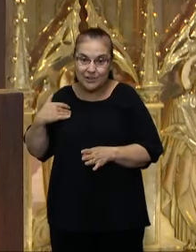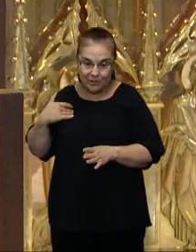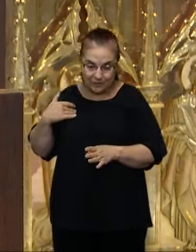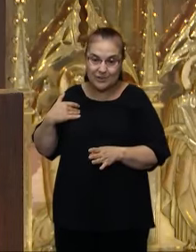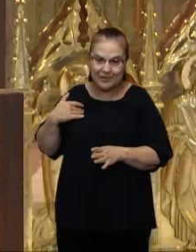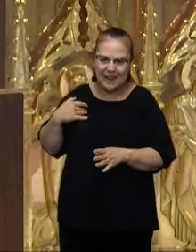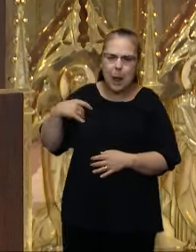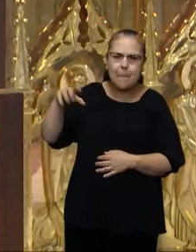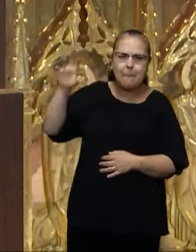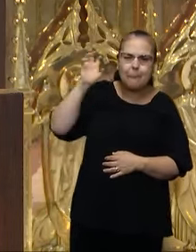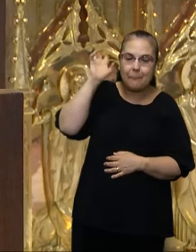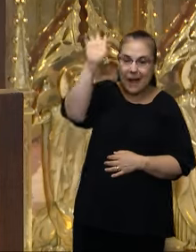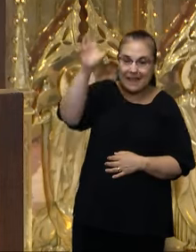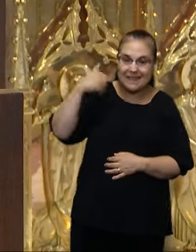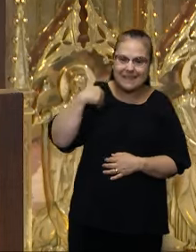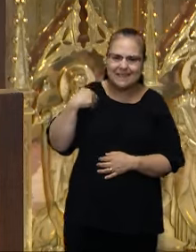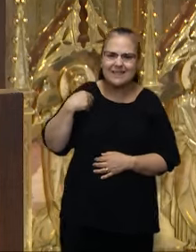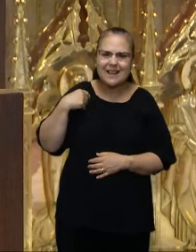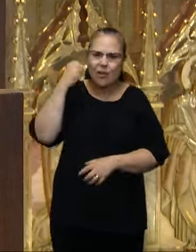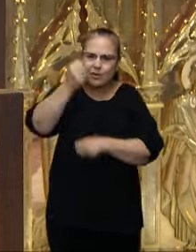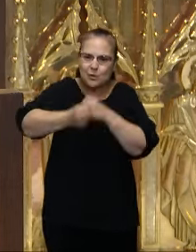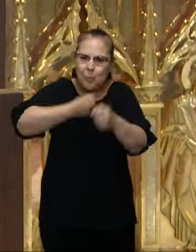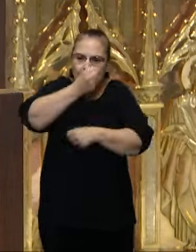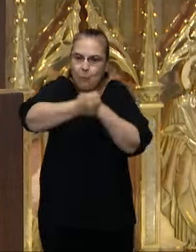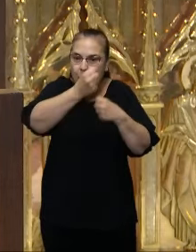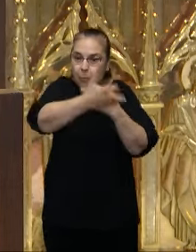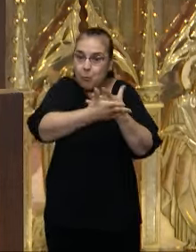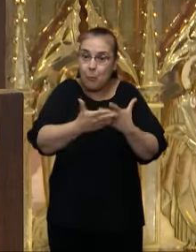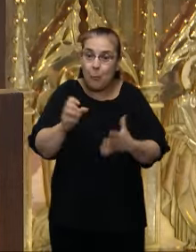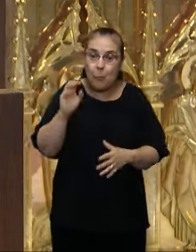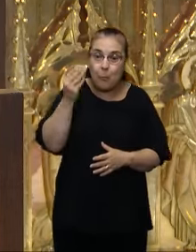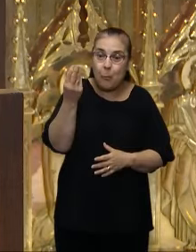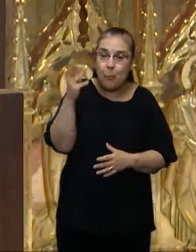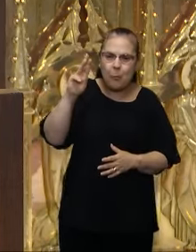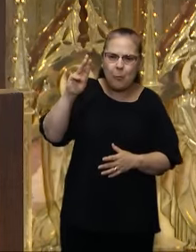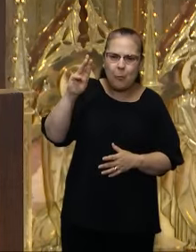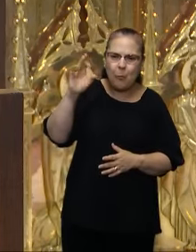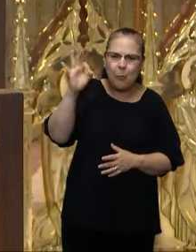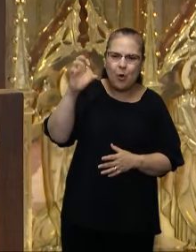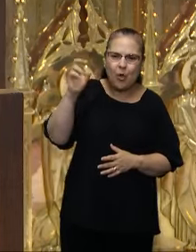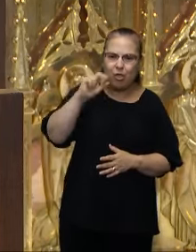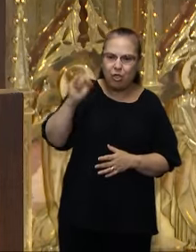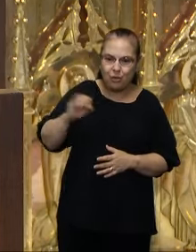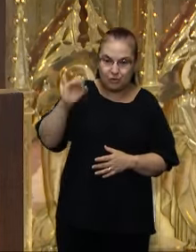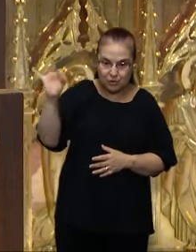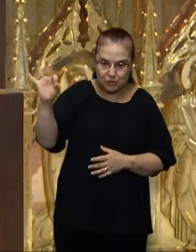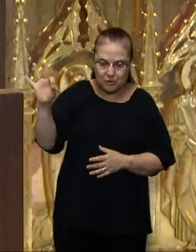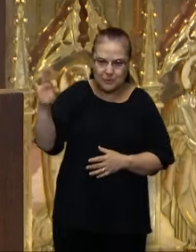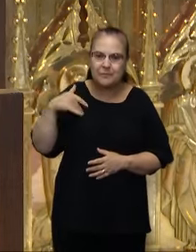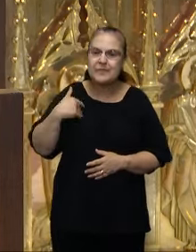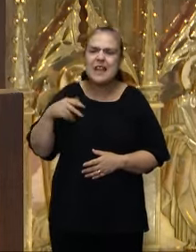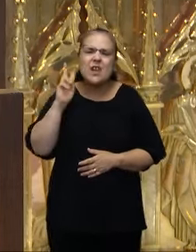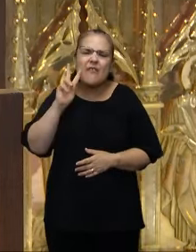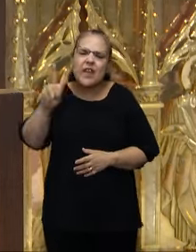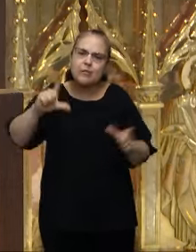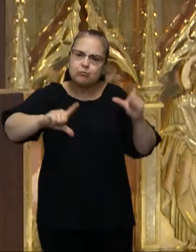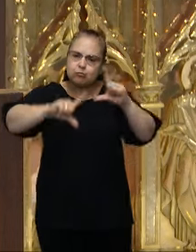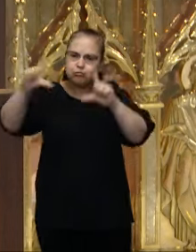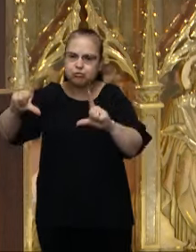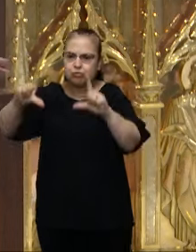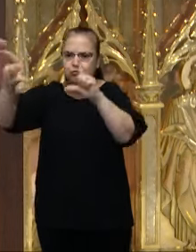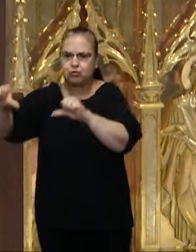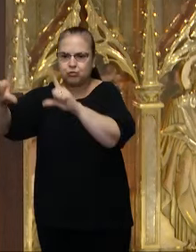de los Pozos. Y era muy expresivo. Se iba viendo en las diapositivas, así contiguas, pues se iba viendo